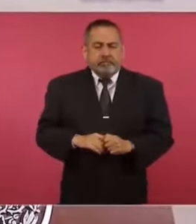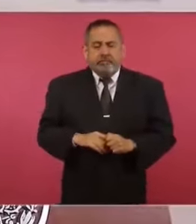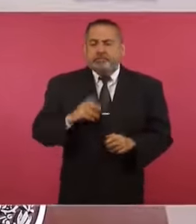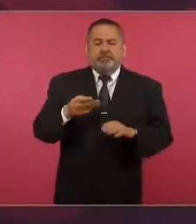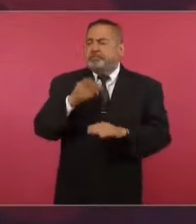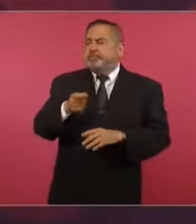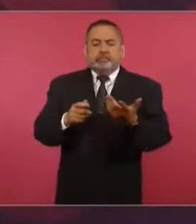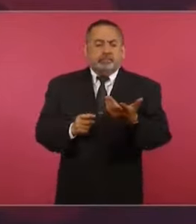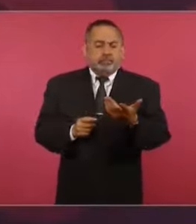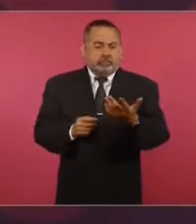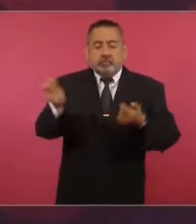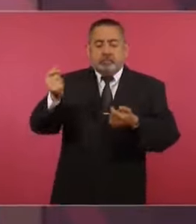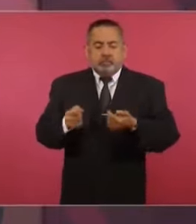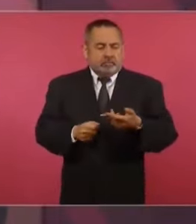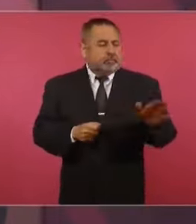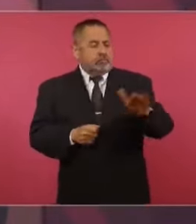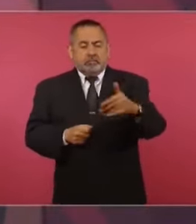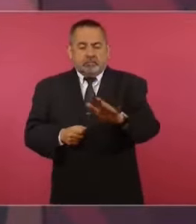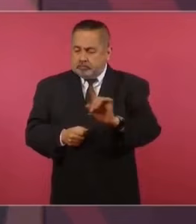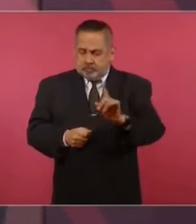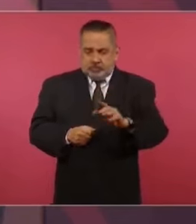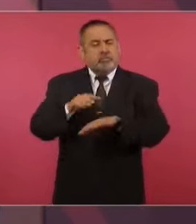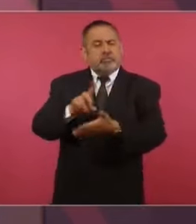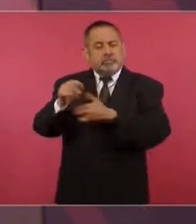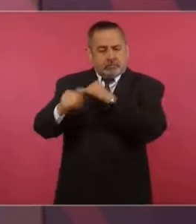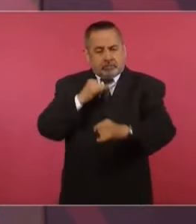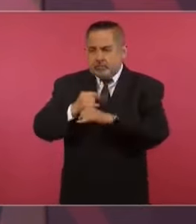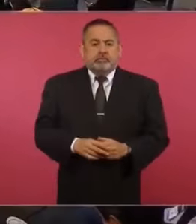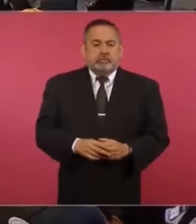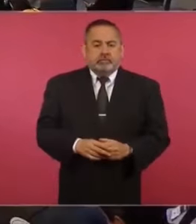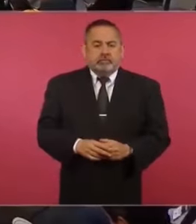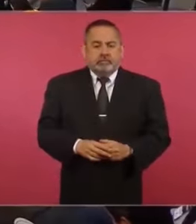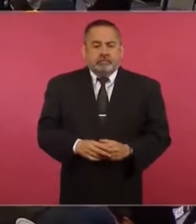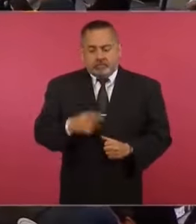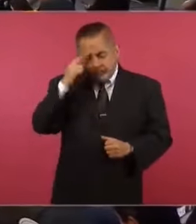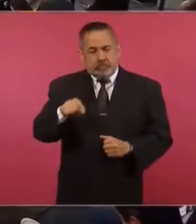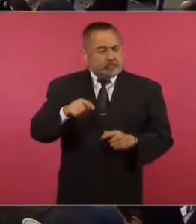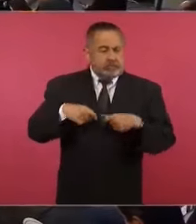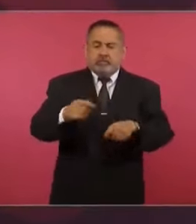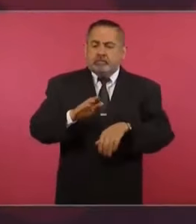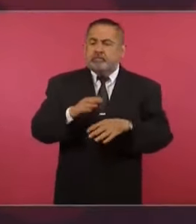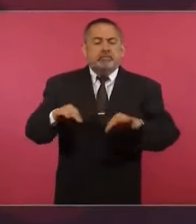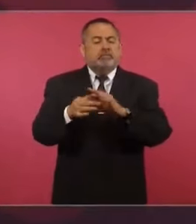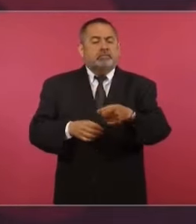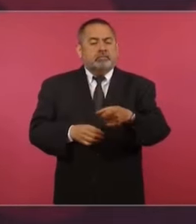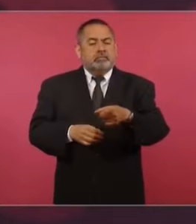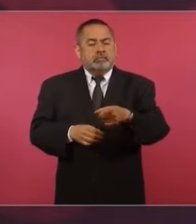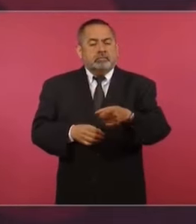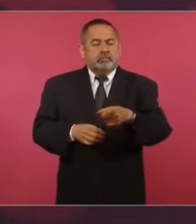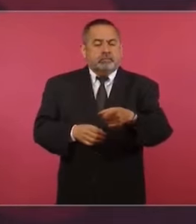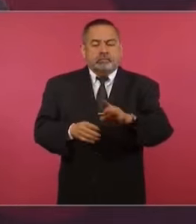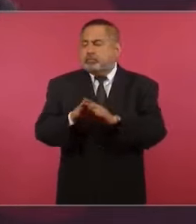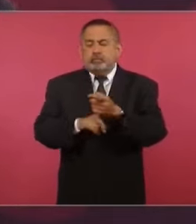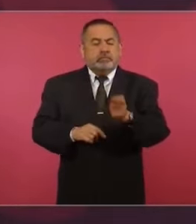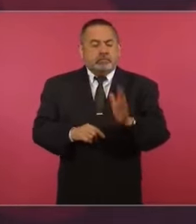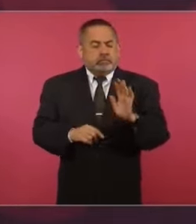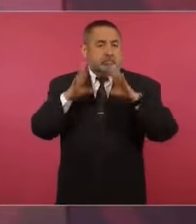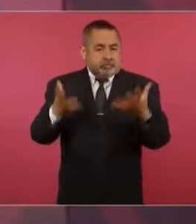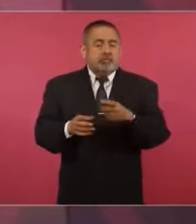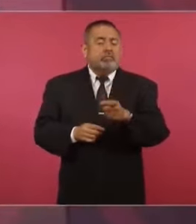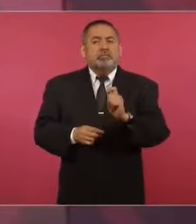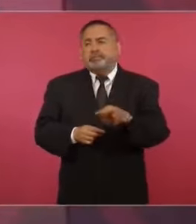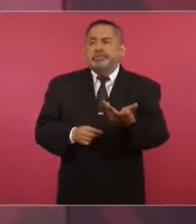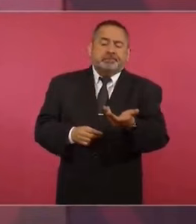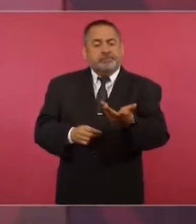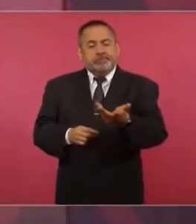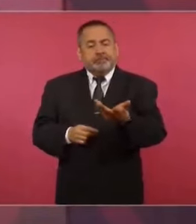muy importante para el derecho internacional, para la diplomacia, para garantizar que se viva en un mundo